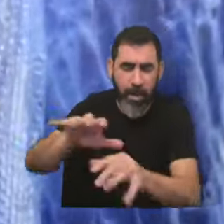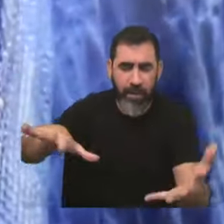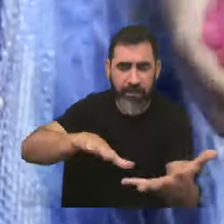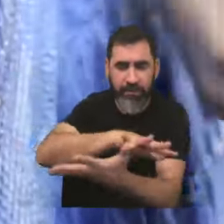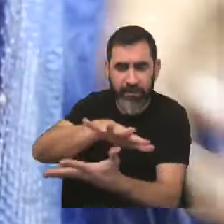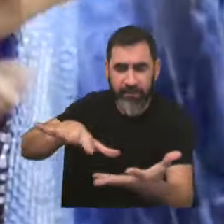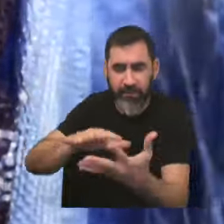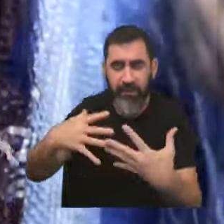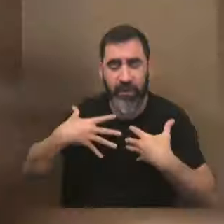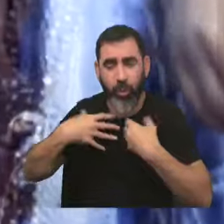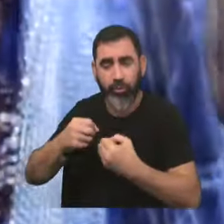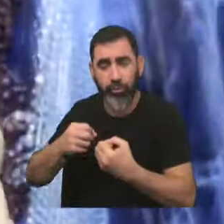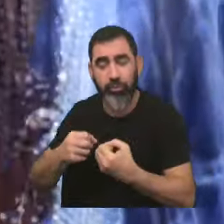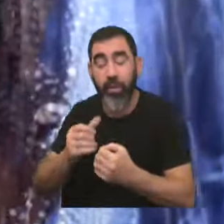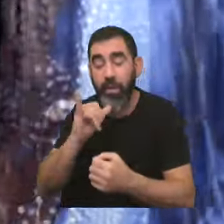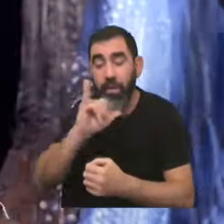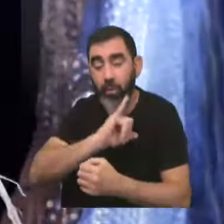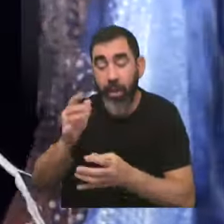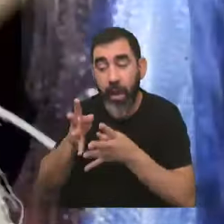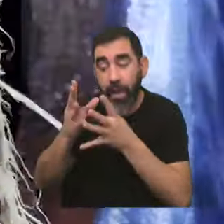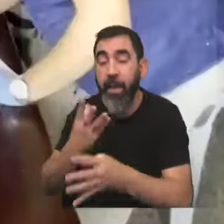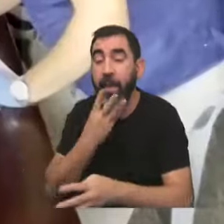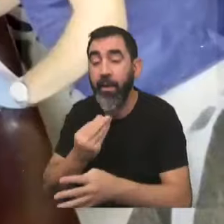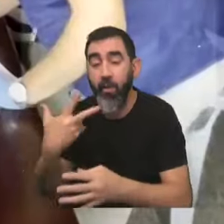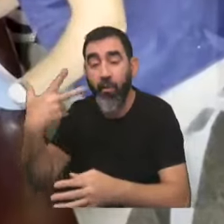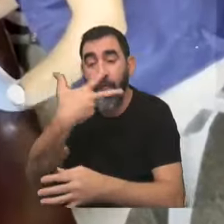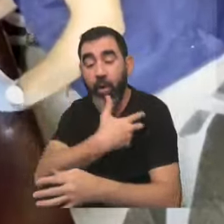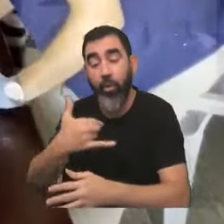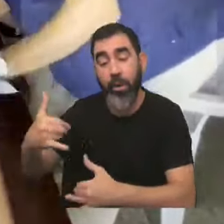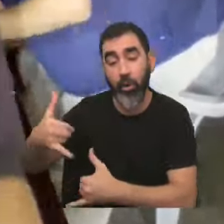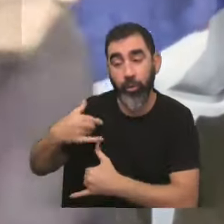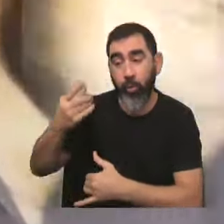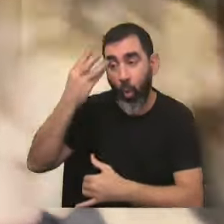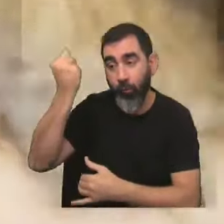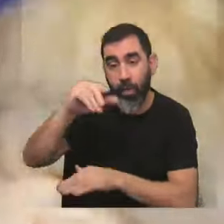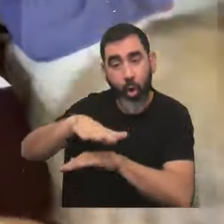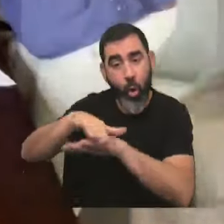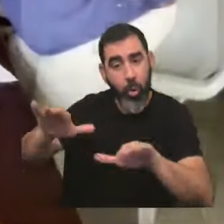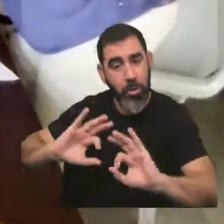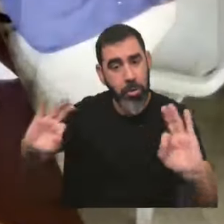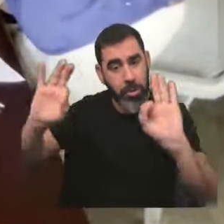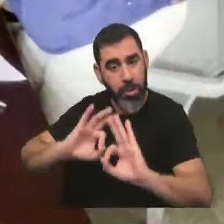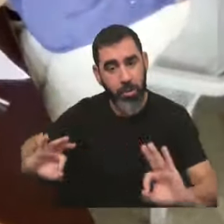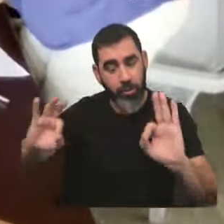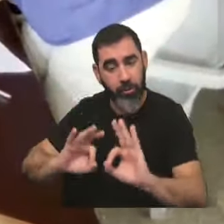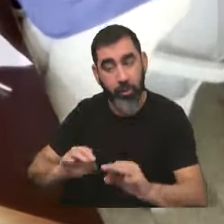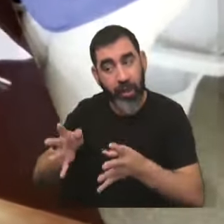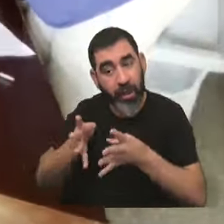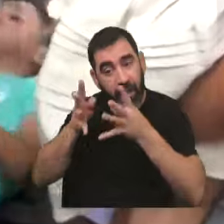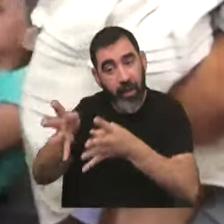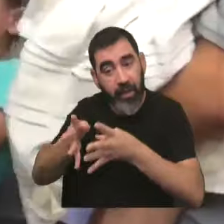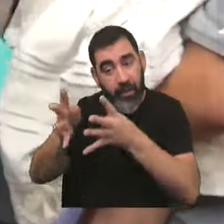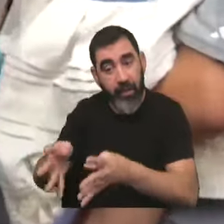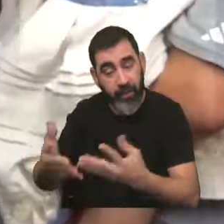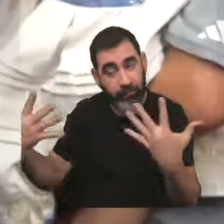la redes anami denuncia que el ejército israelí vacunó a sus soldados pero se olvidó de los civiles a los que ataca esta guerra concluye